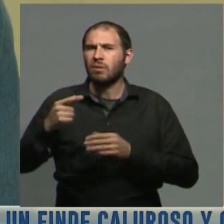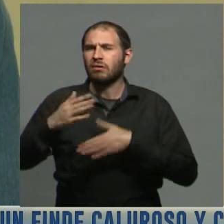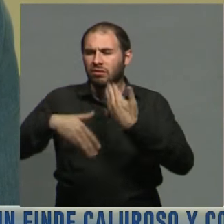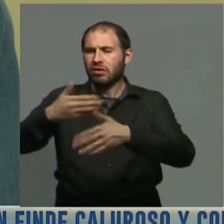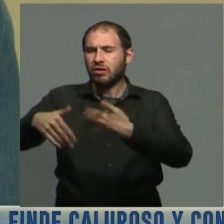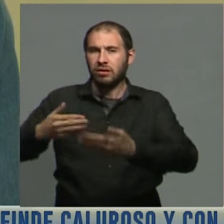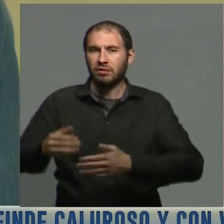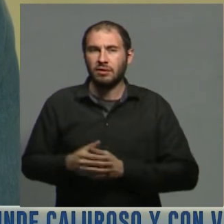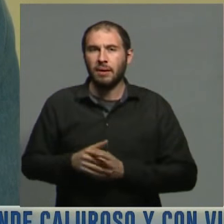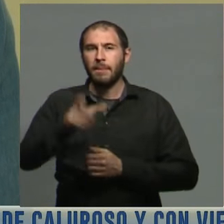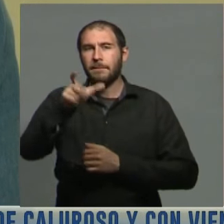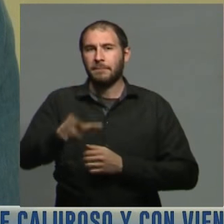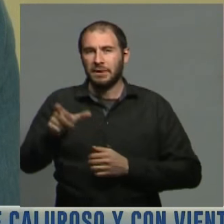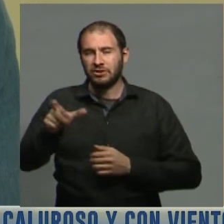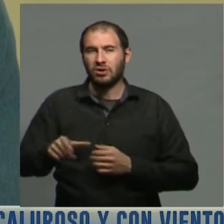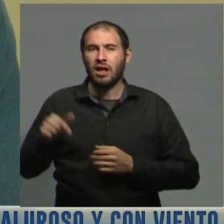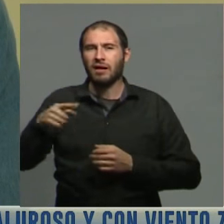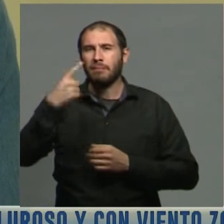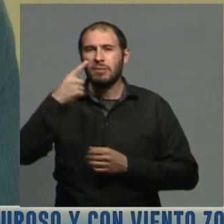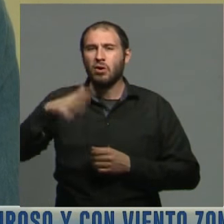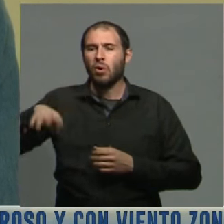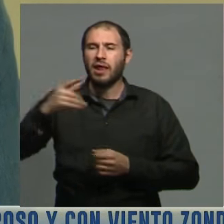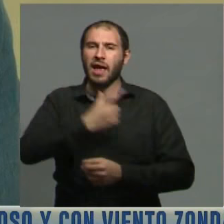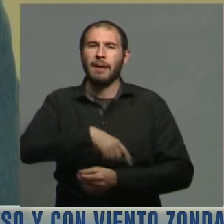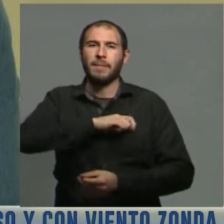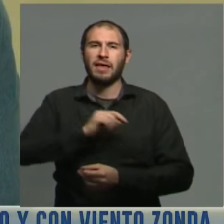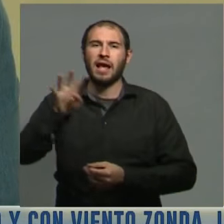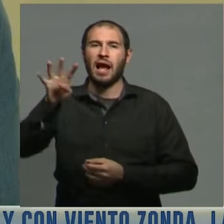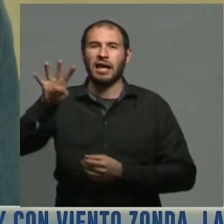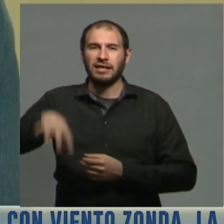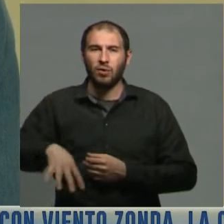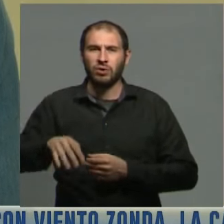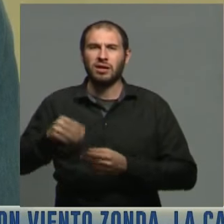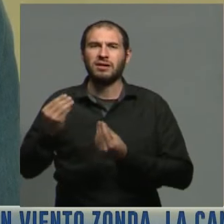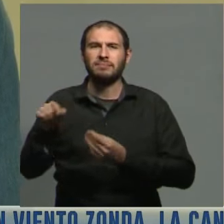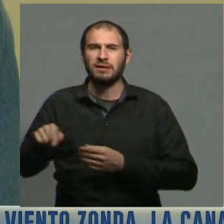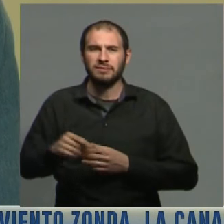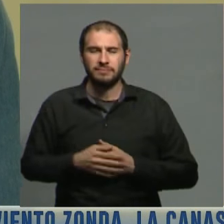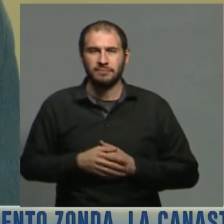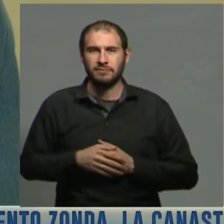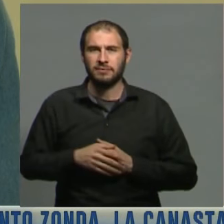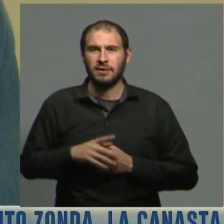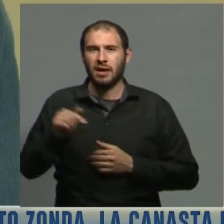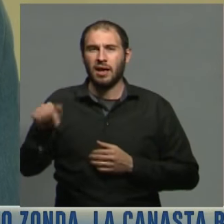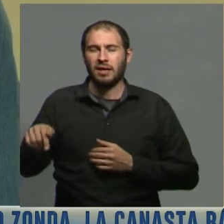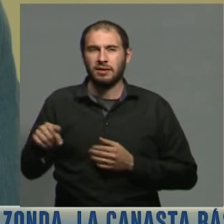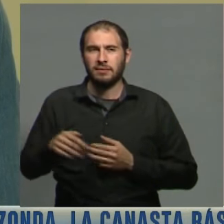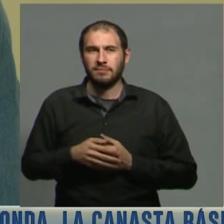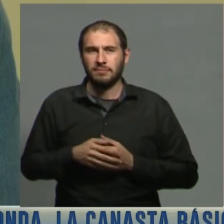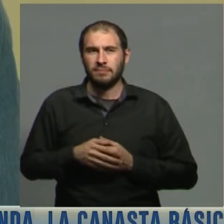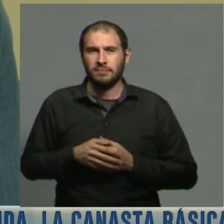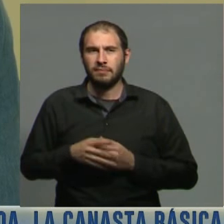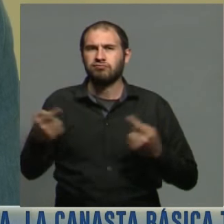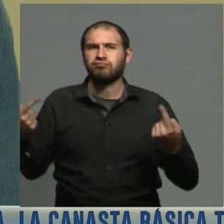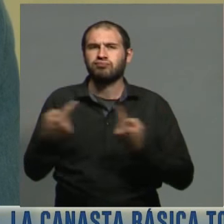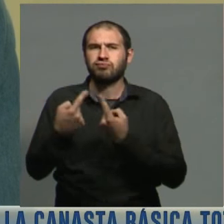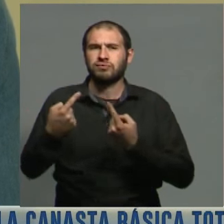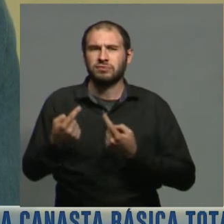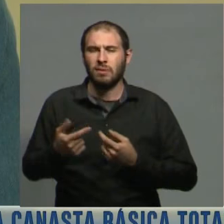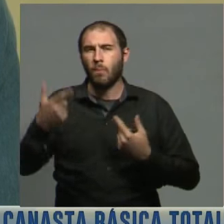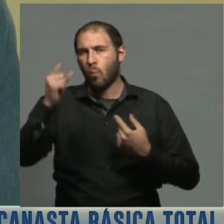día, digamos, las personas que tienen que vivir allí en España, en Cataluña, esta situación, este